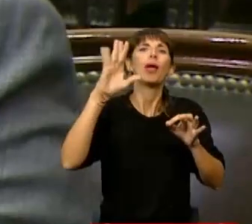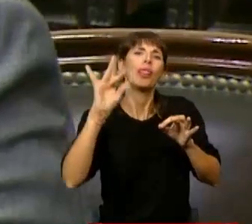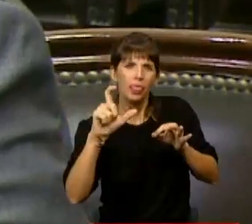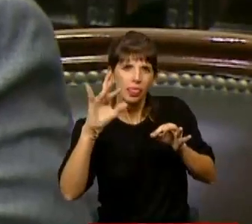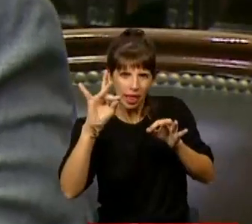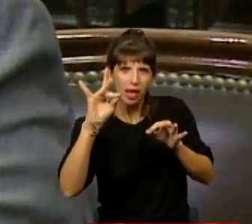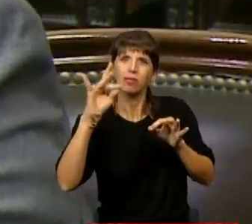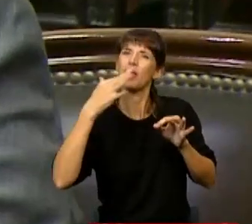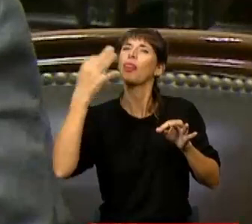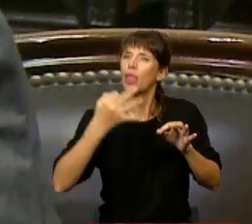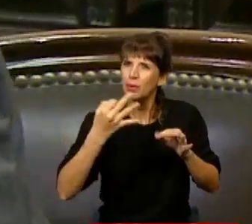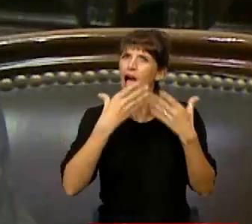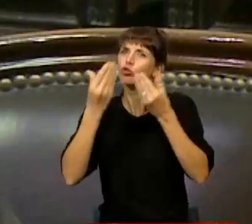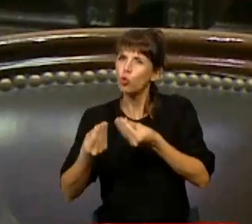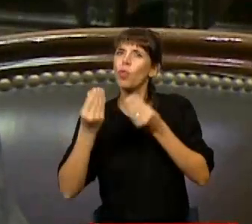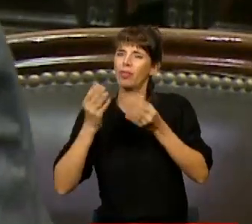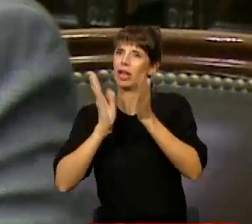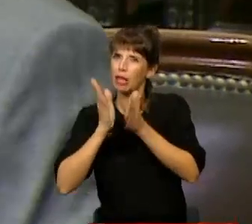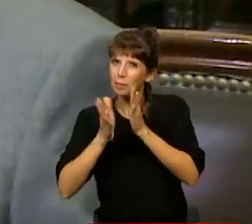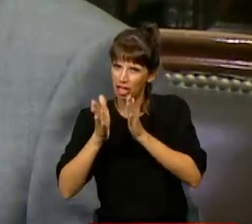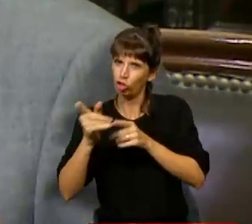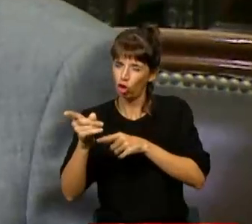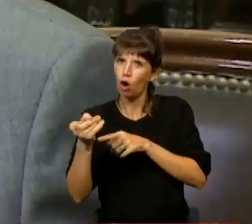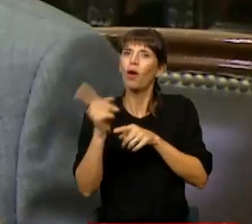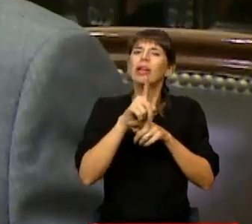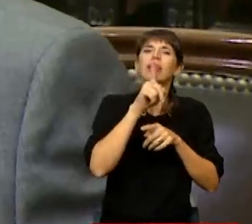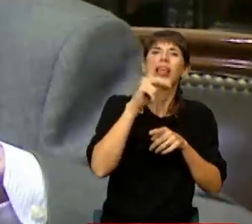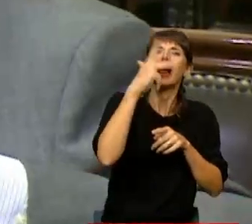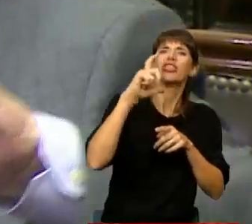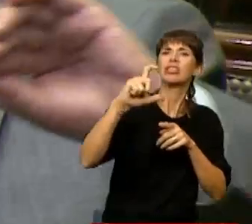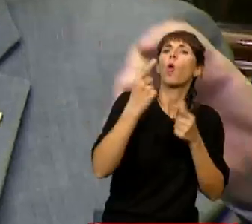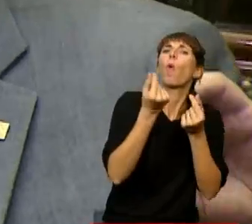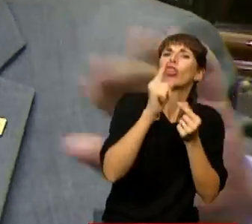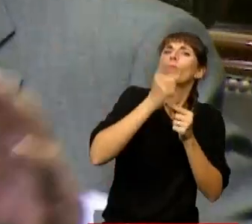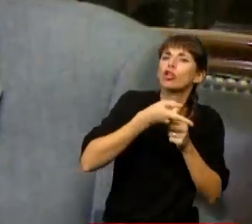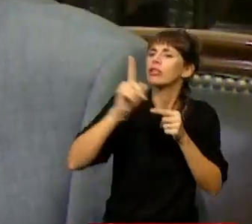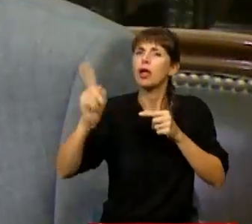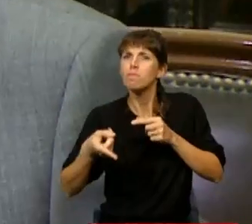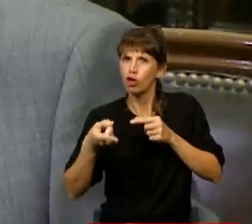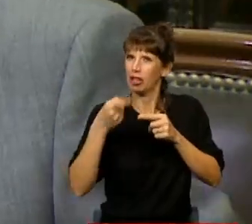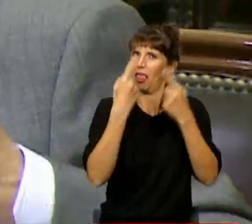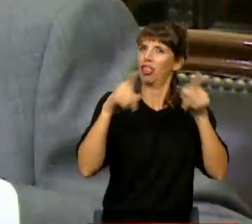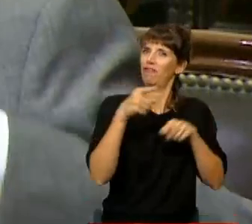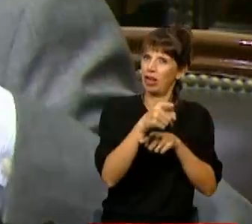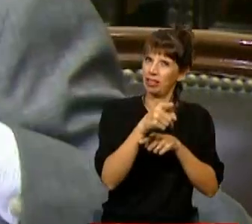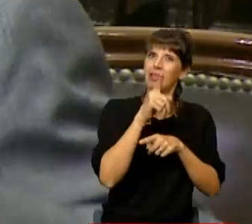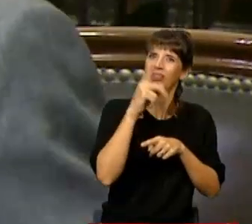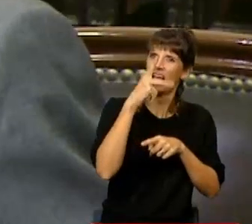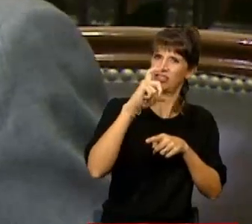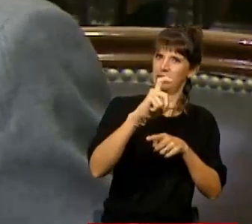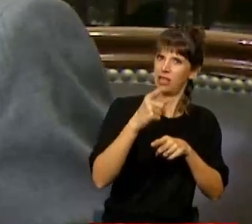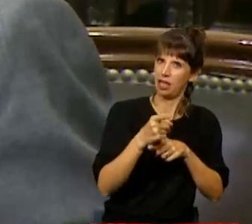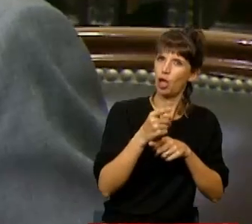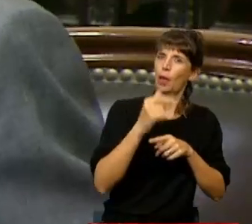verdaderamente actúa en determinado tipo de patologías, y cuánto tiene de THC, que actúa pero de otra manera y con un